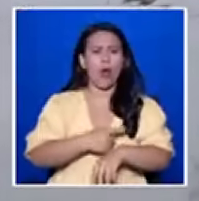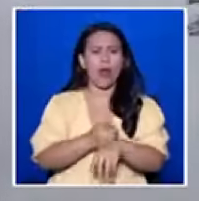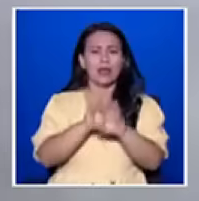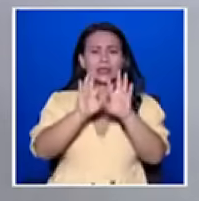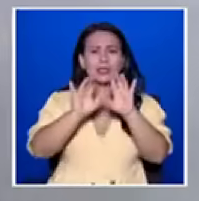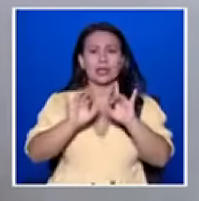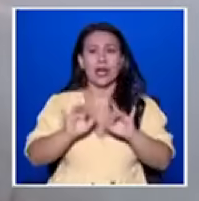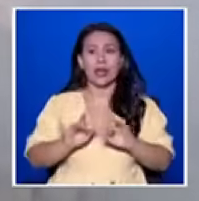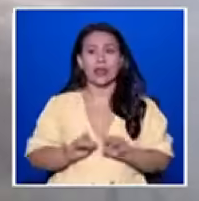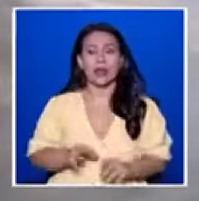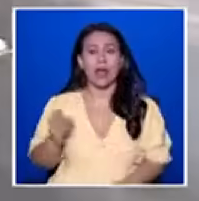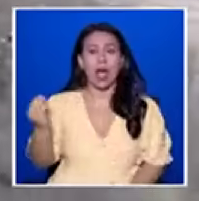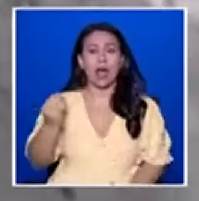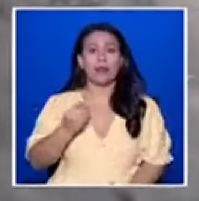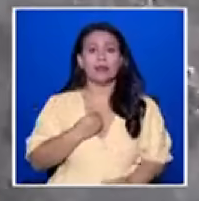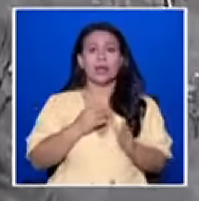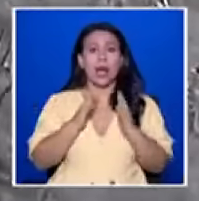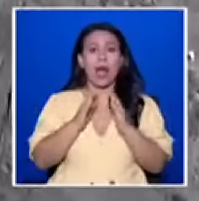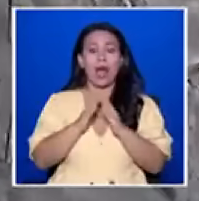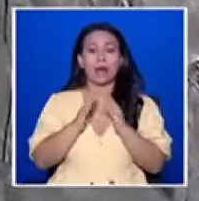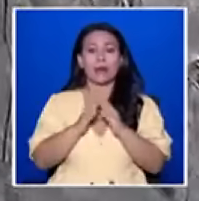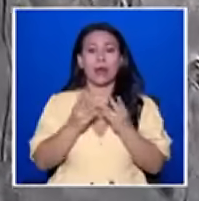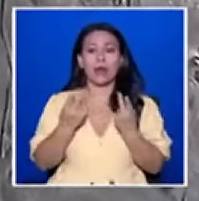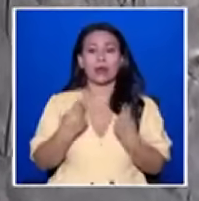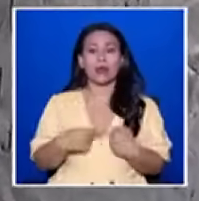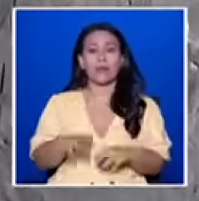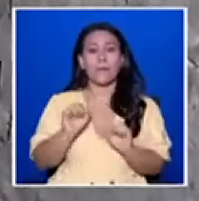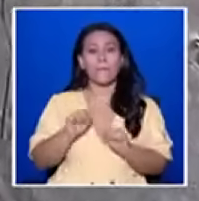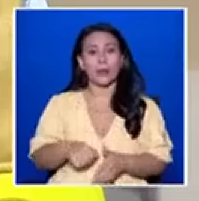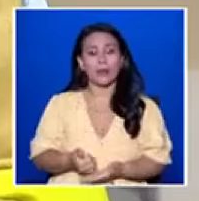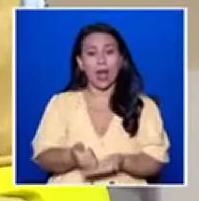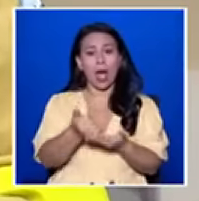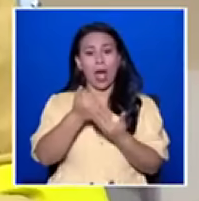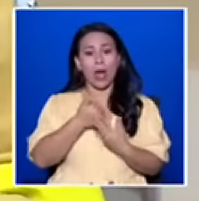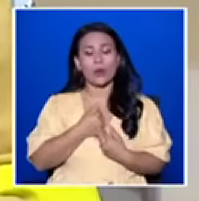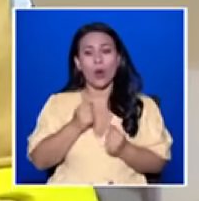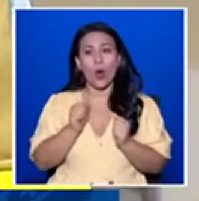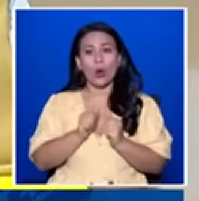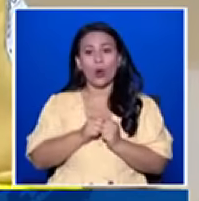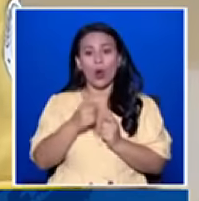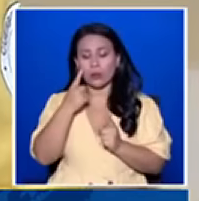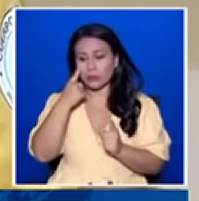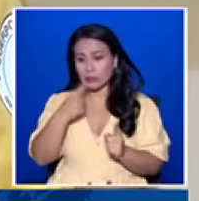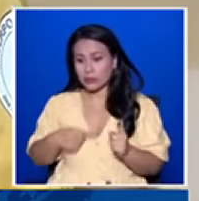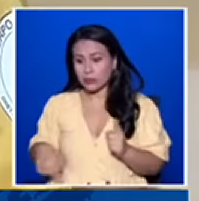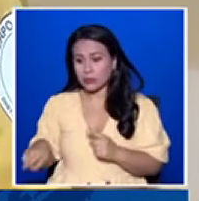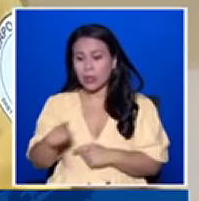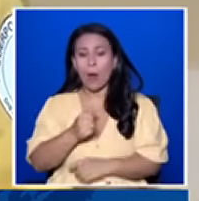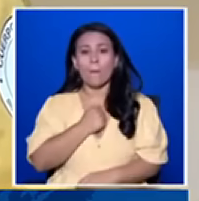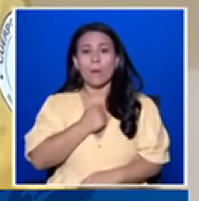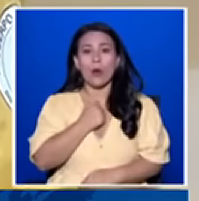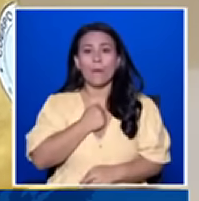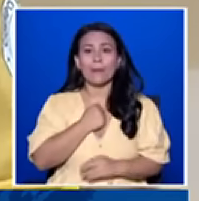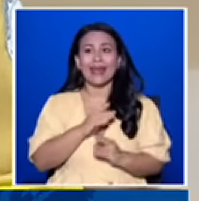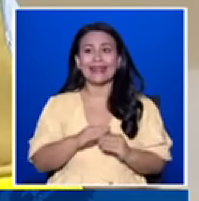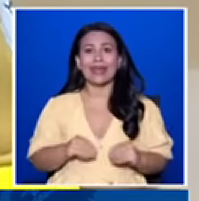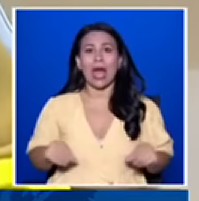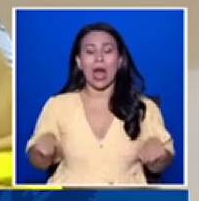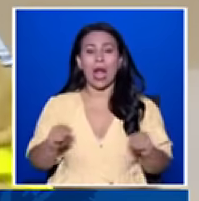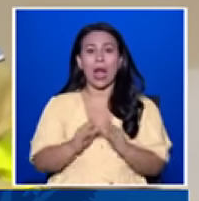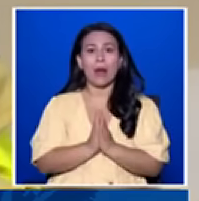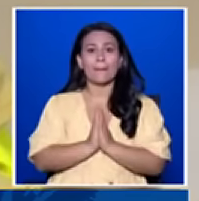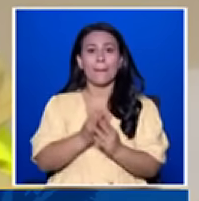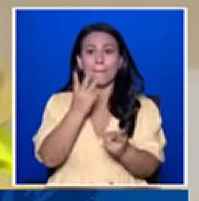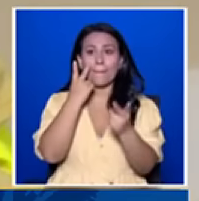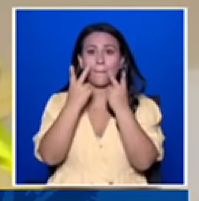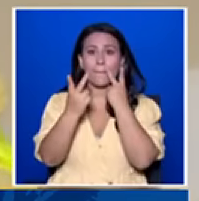de Territorio, Hábitat y Vivienda nos pueda ayudar con el levantamiento de los propietarios de los predios de acuerdo a los